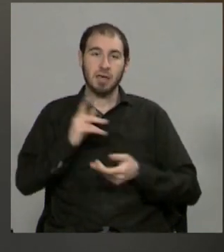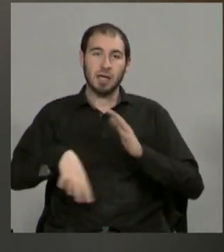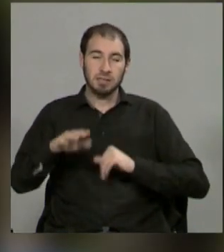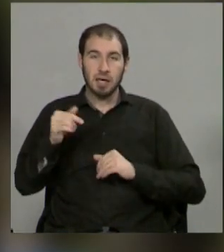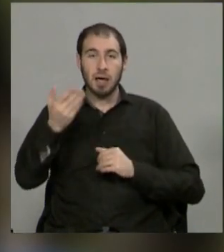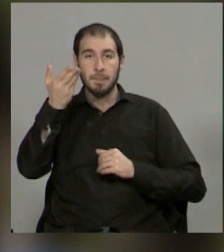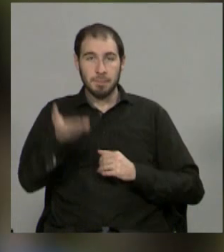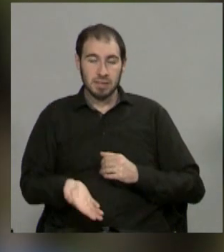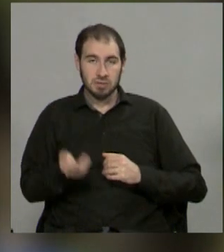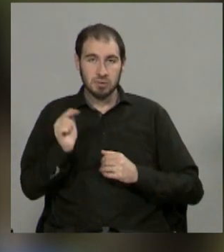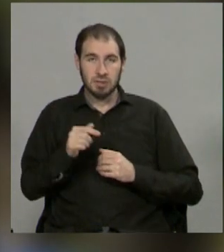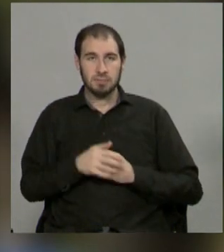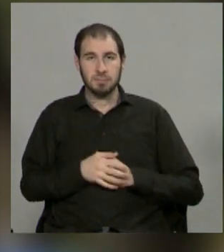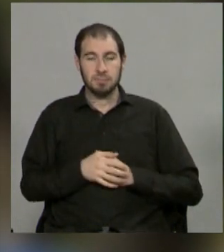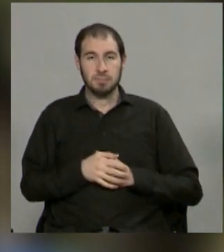la persona